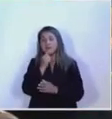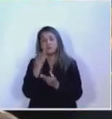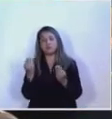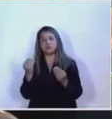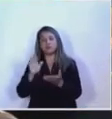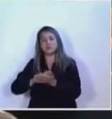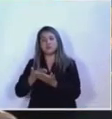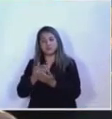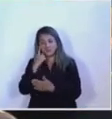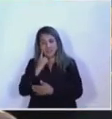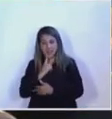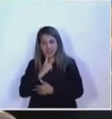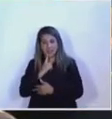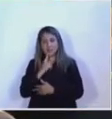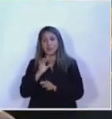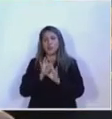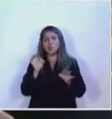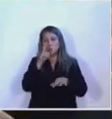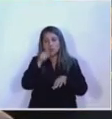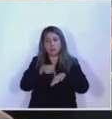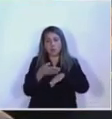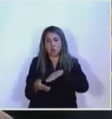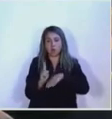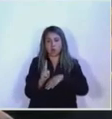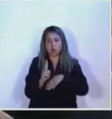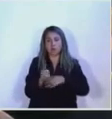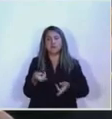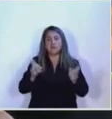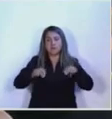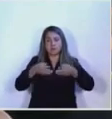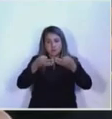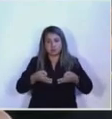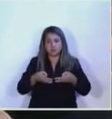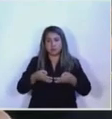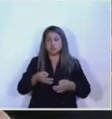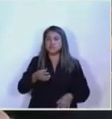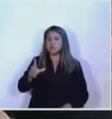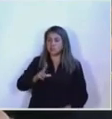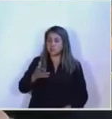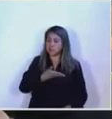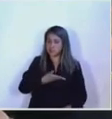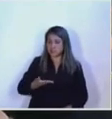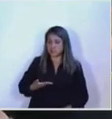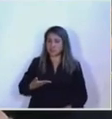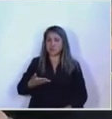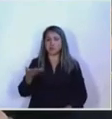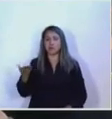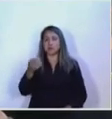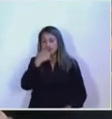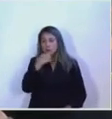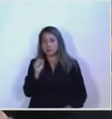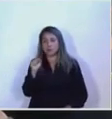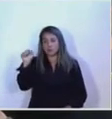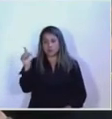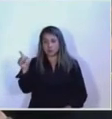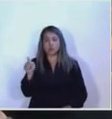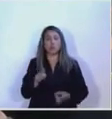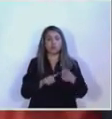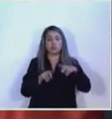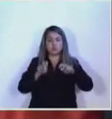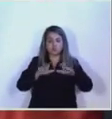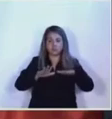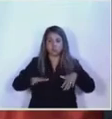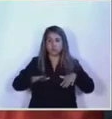tarde con tal de reafirmar convicciones. Señor presidente electo y estimadas y estimados asistentes, no